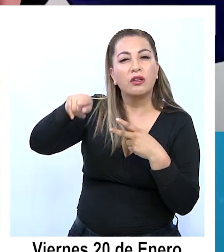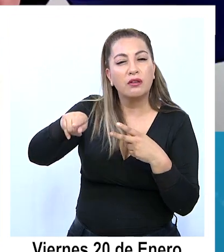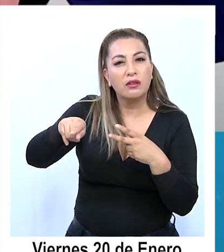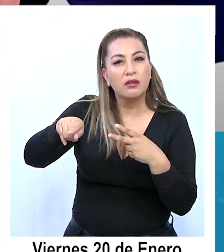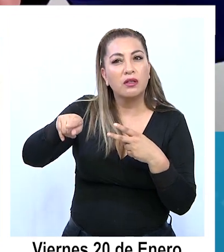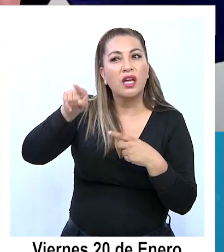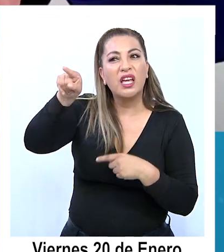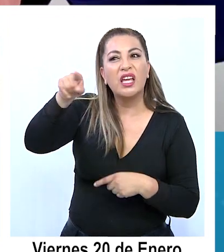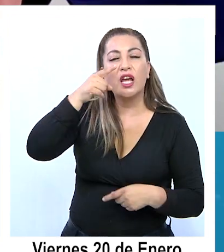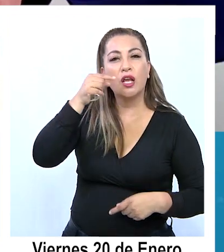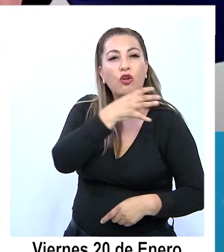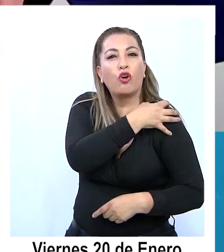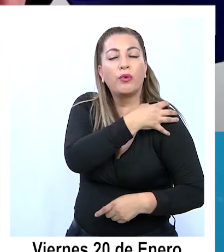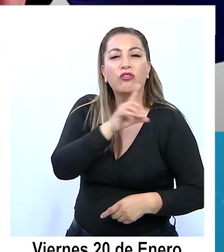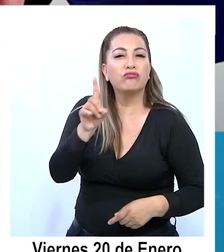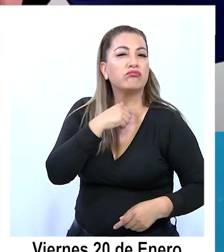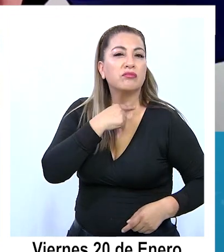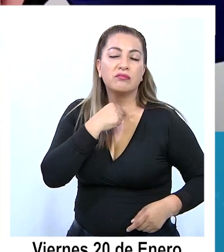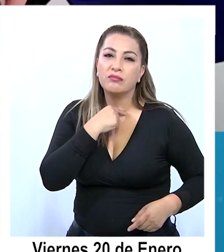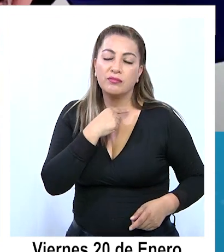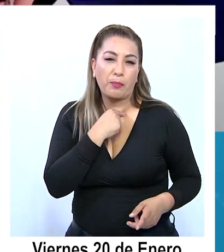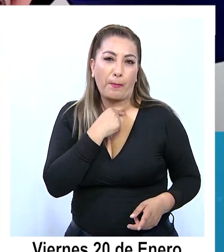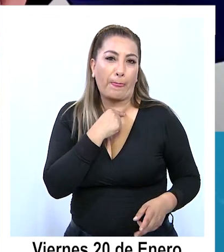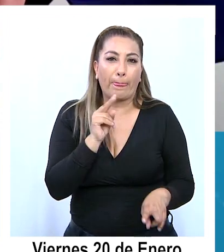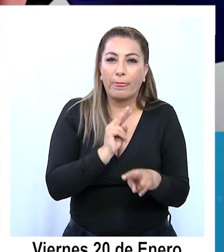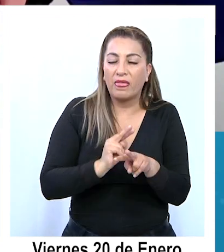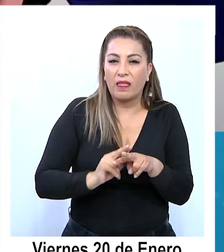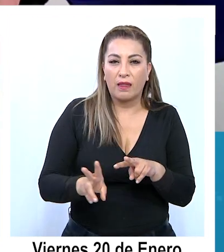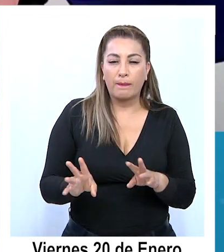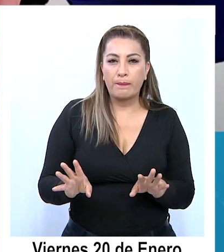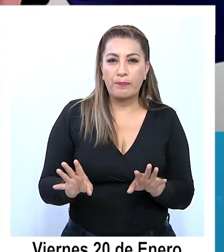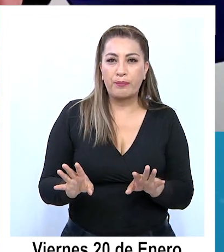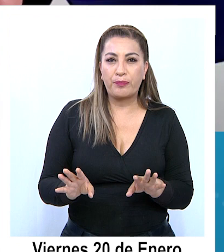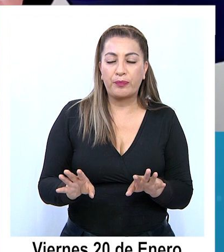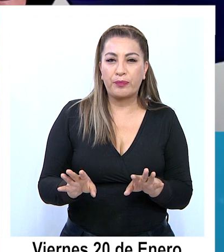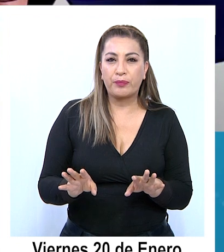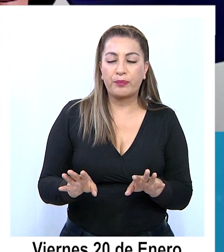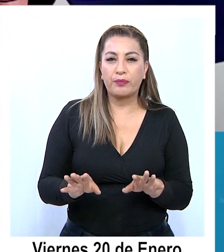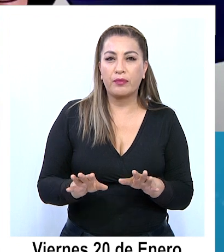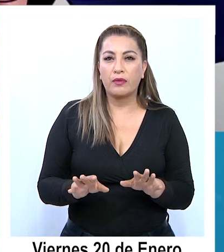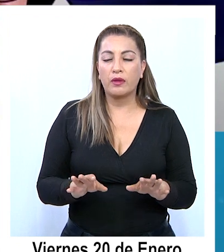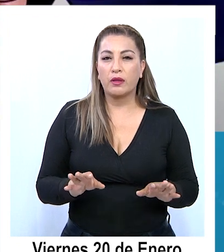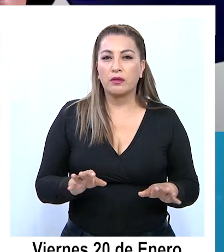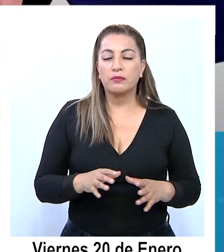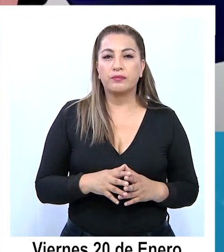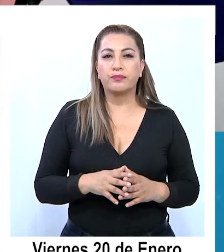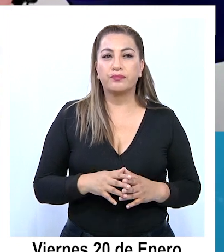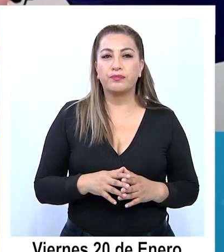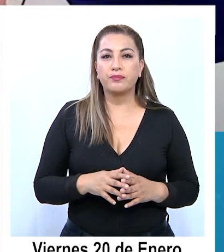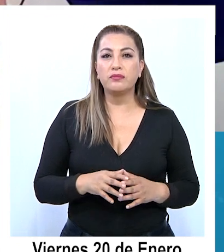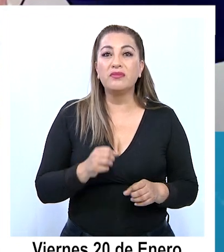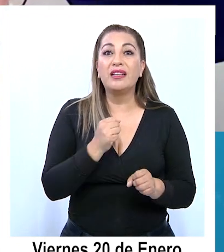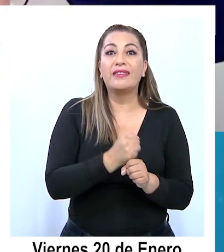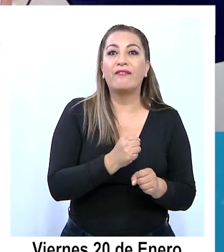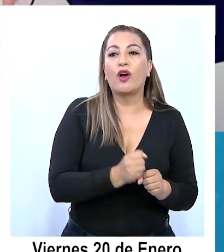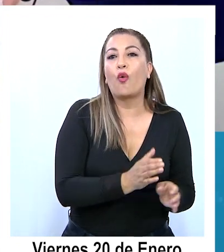quiere, digamos, ¿cierto?, involucrar o generar, digamos, una suerte de trabajo paralelo del ejército y de las